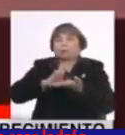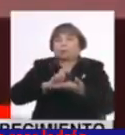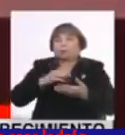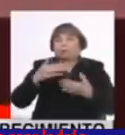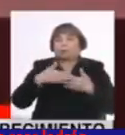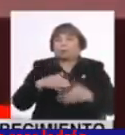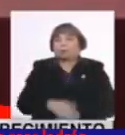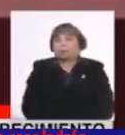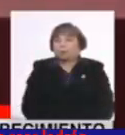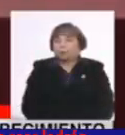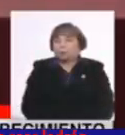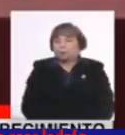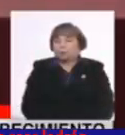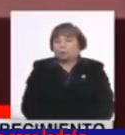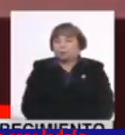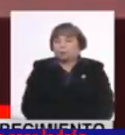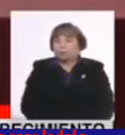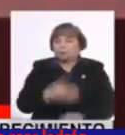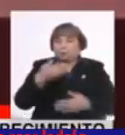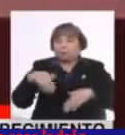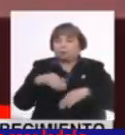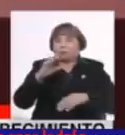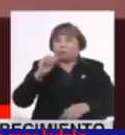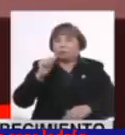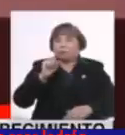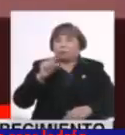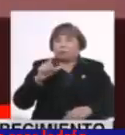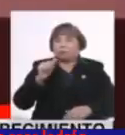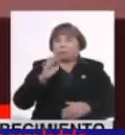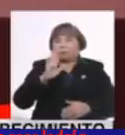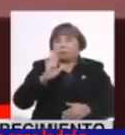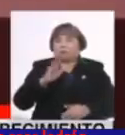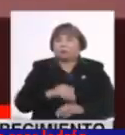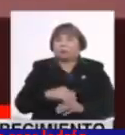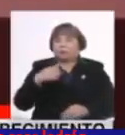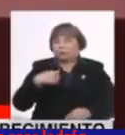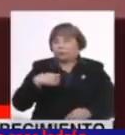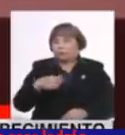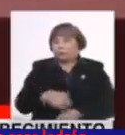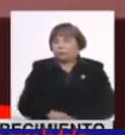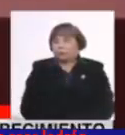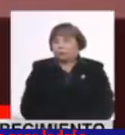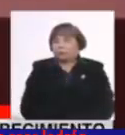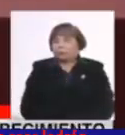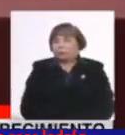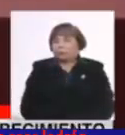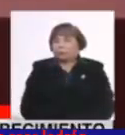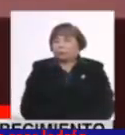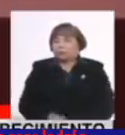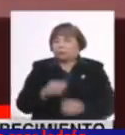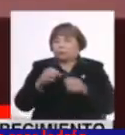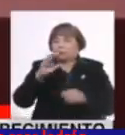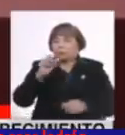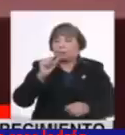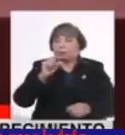Lima, Lima. Eso corresponde a la casilla... Correcto. Ahora yo le cedo la palabra. Todavía no culmino. Corresponde a